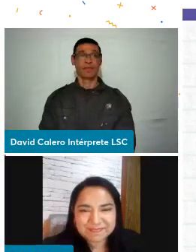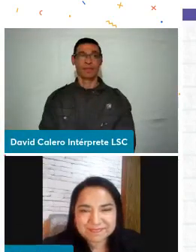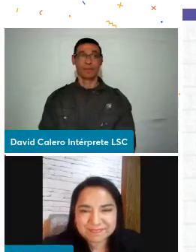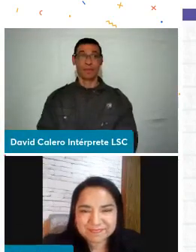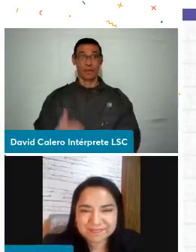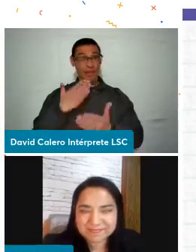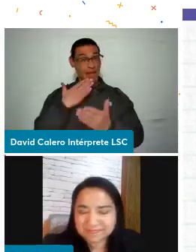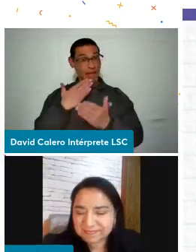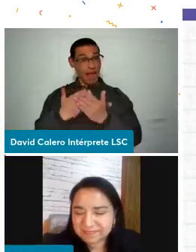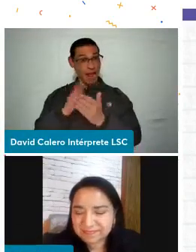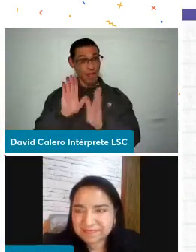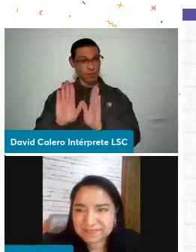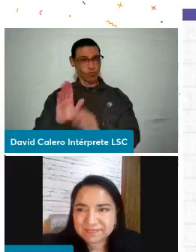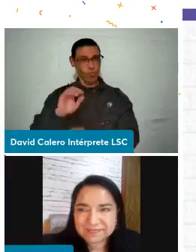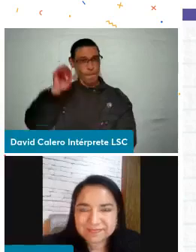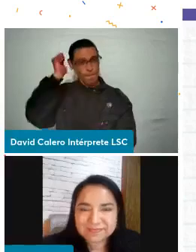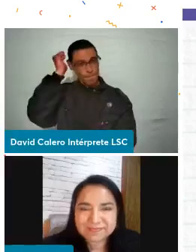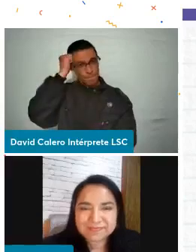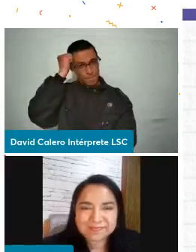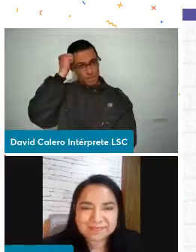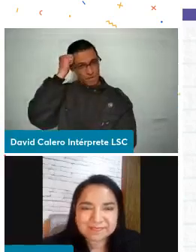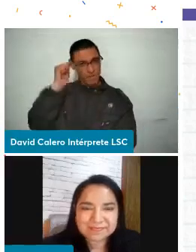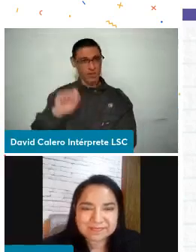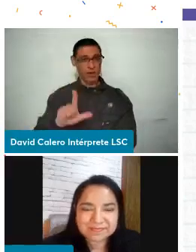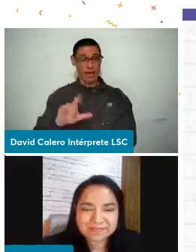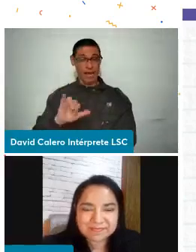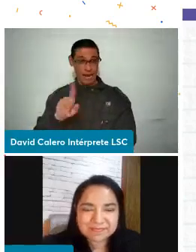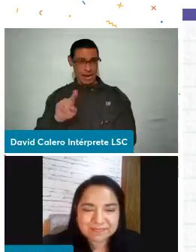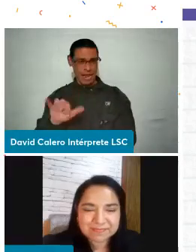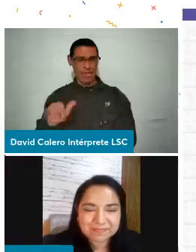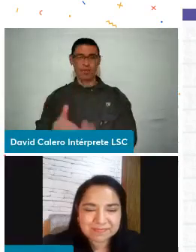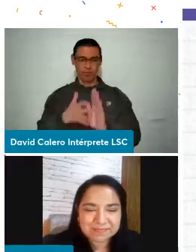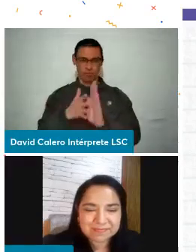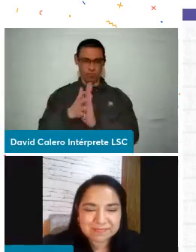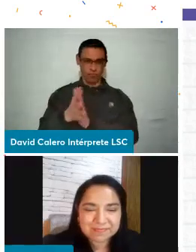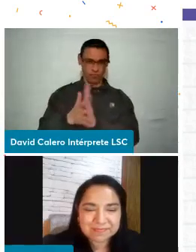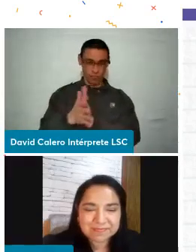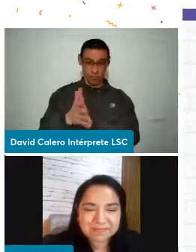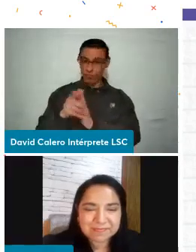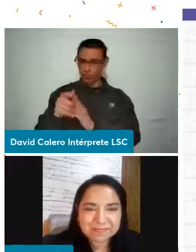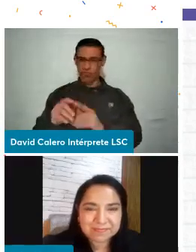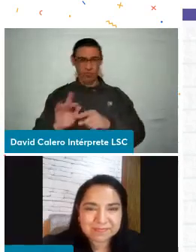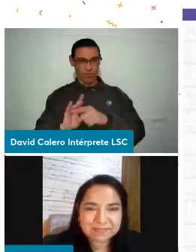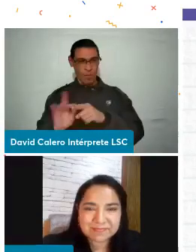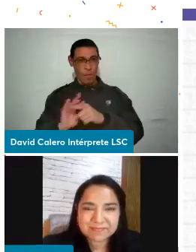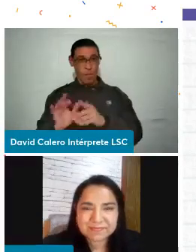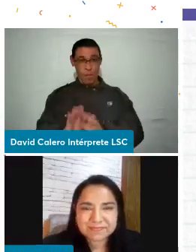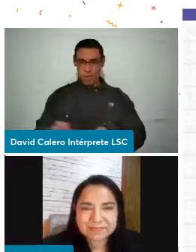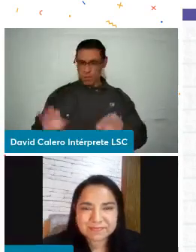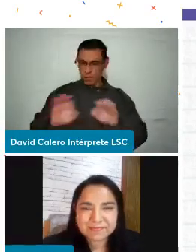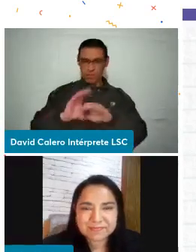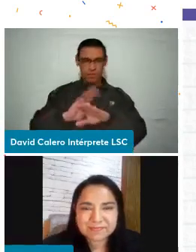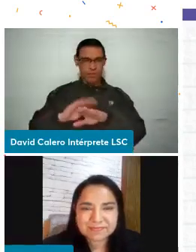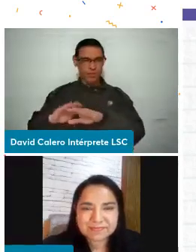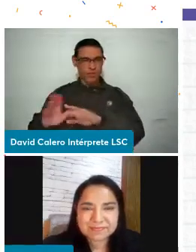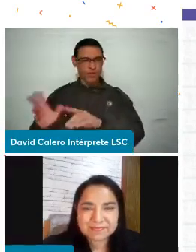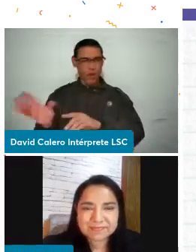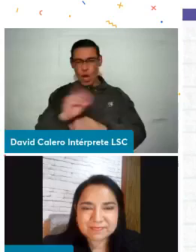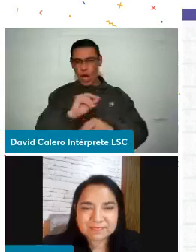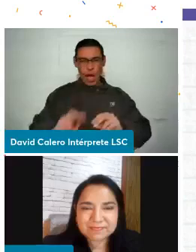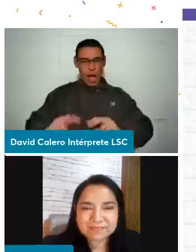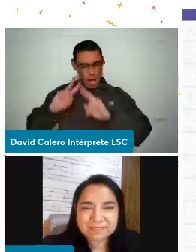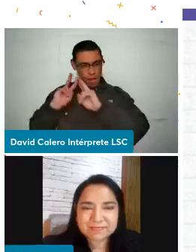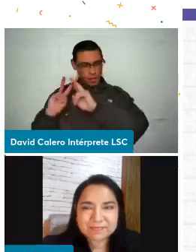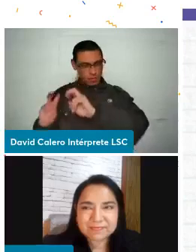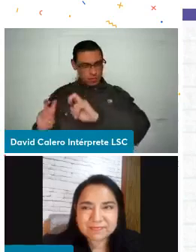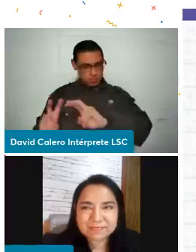Gracias a usted, profe Lacy, por enlistarnos estas aplicaciones, sacar la invitación es a que las exploren, las indaguen. Hay